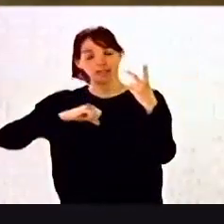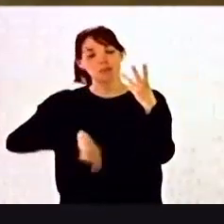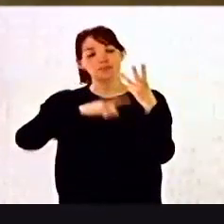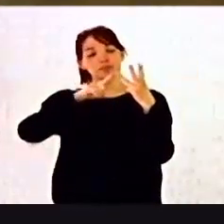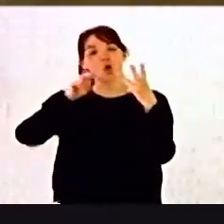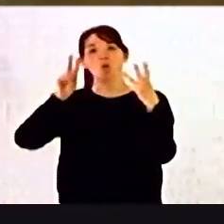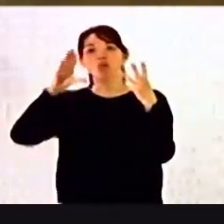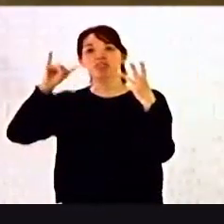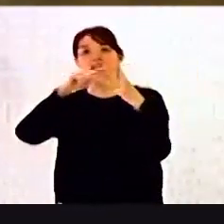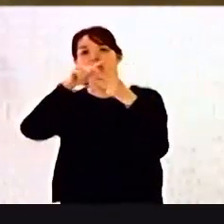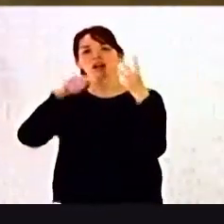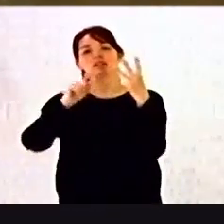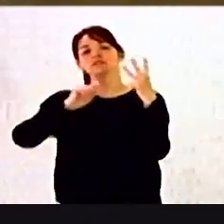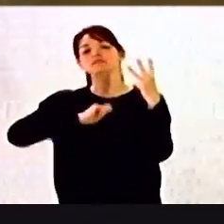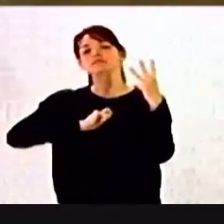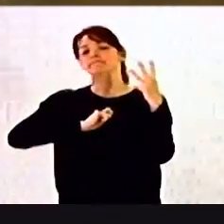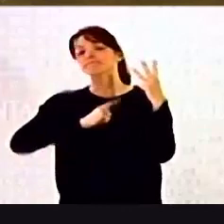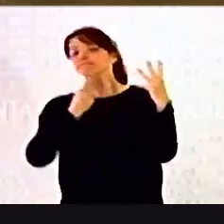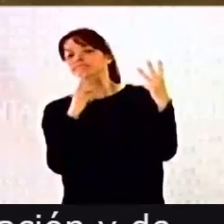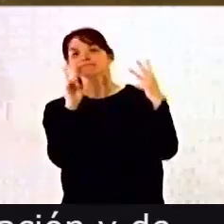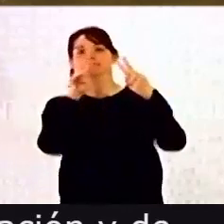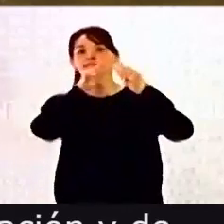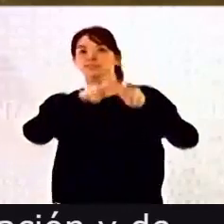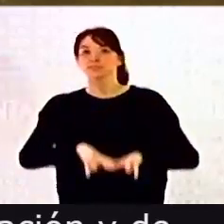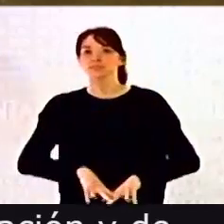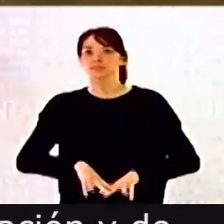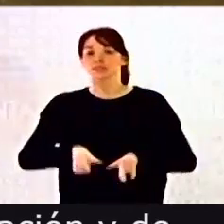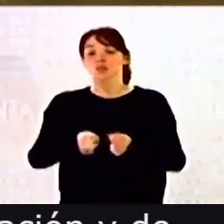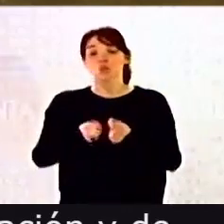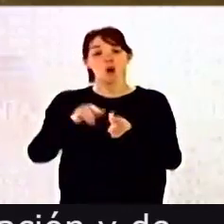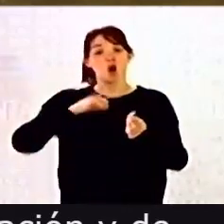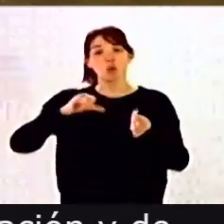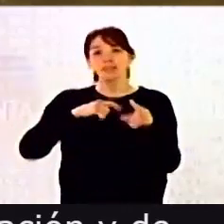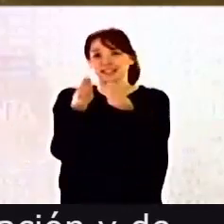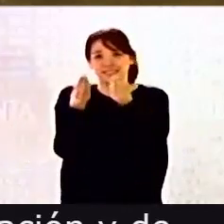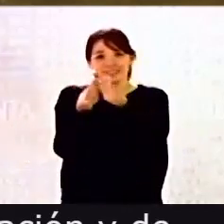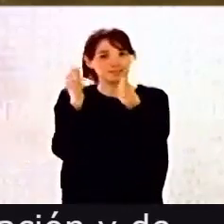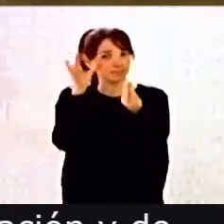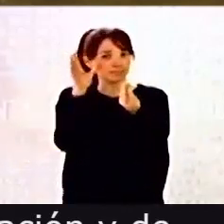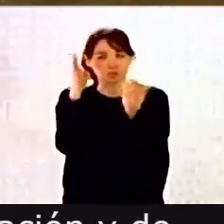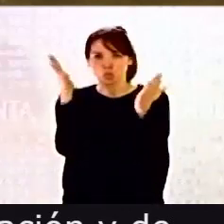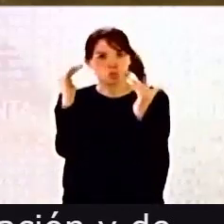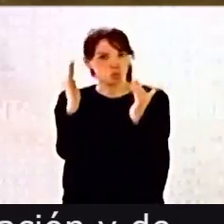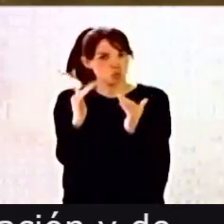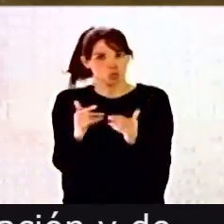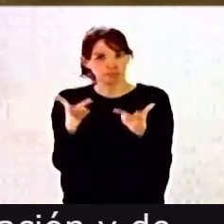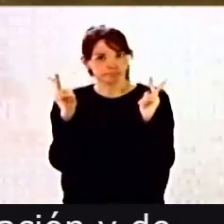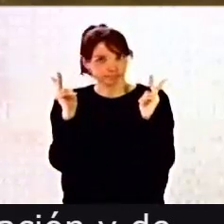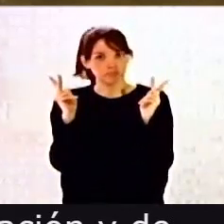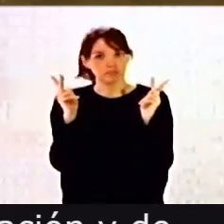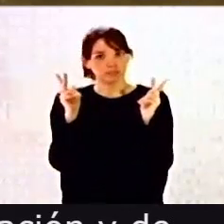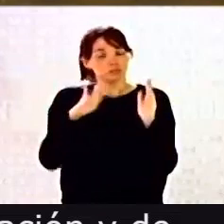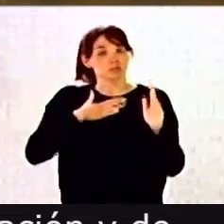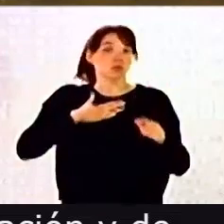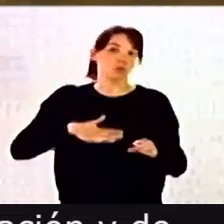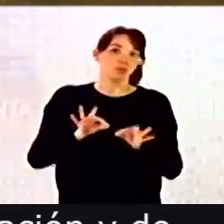UCI nos permite afirmar que no estamos colapsados en este momento en el sistema sanitario,